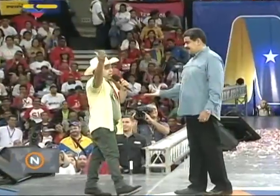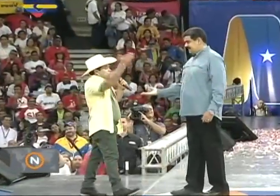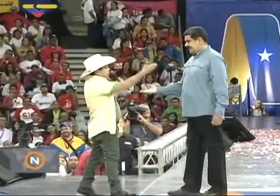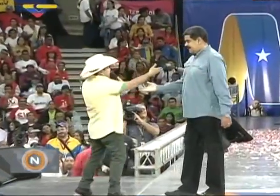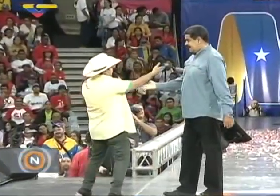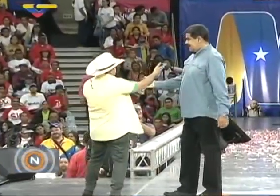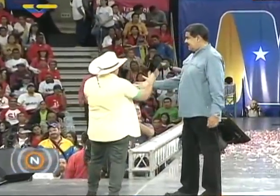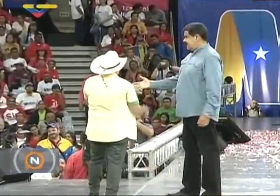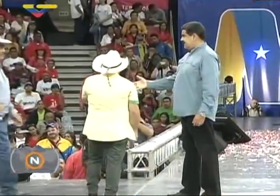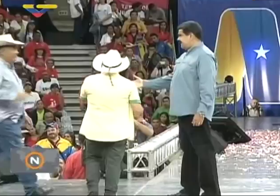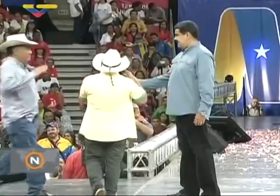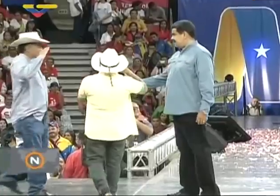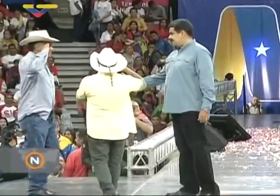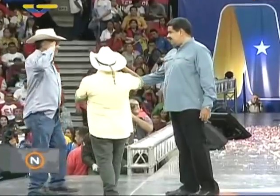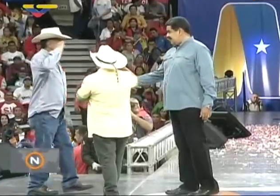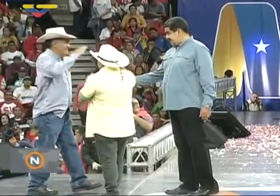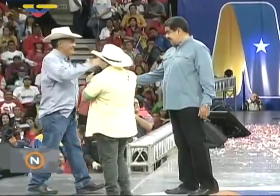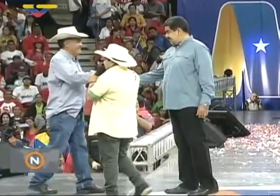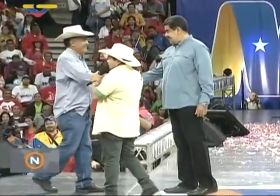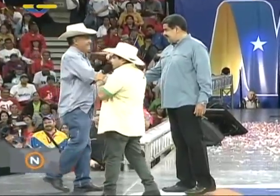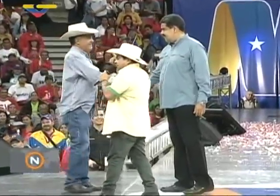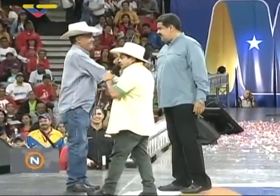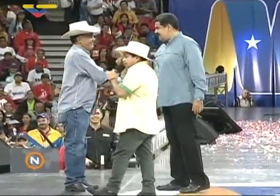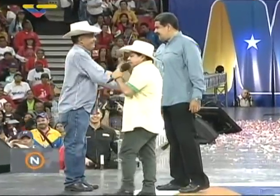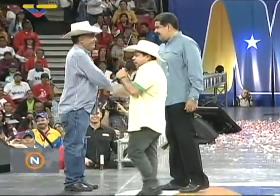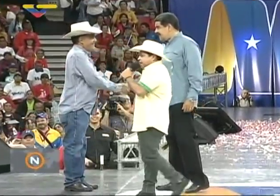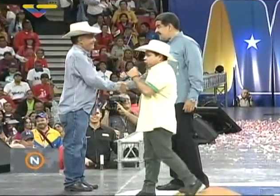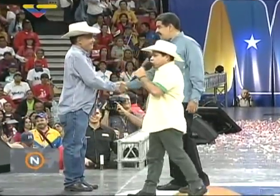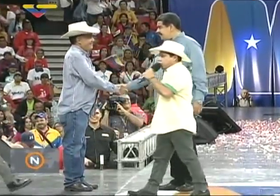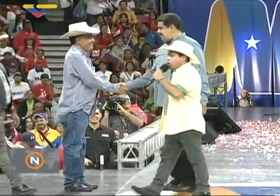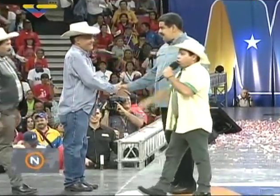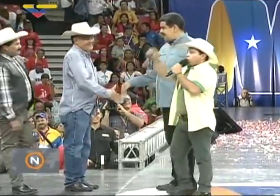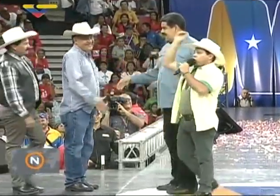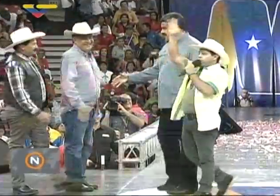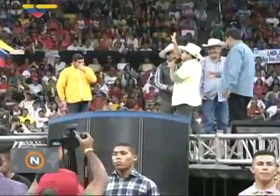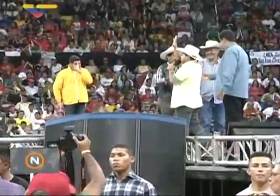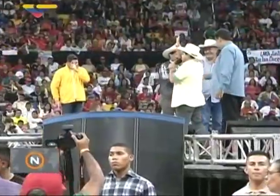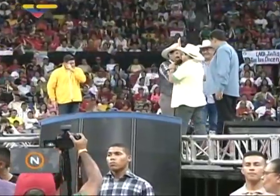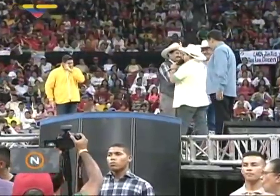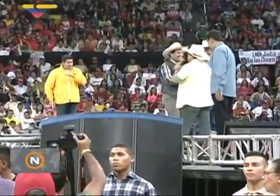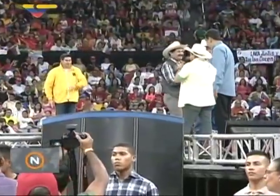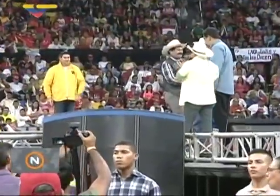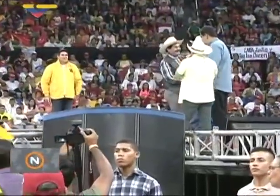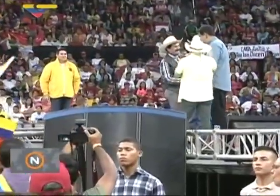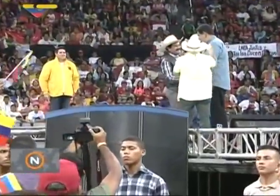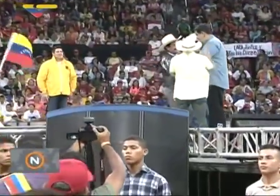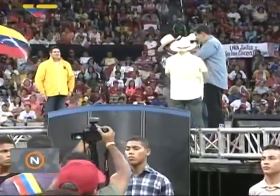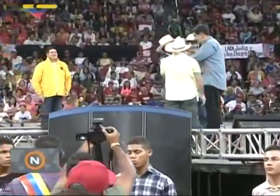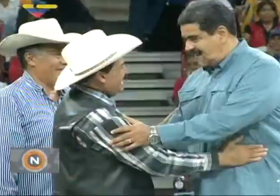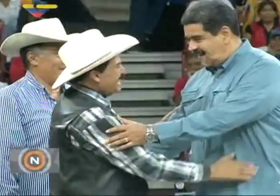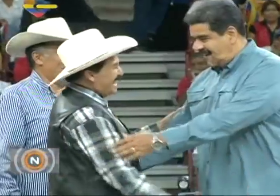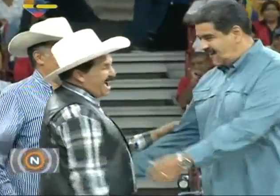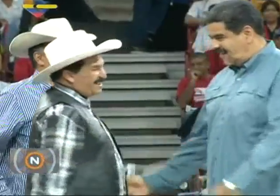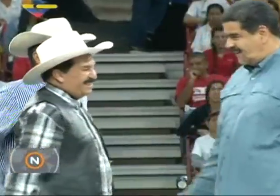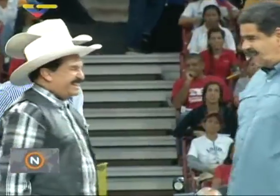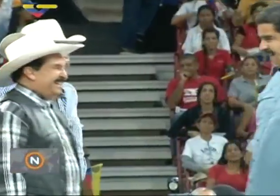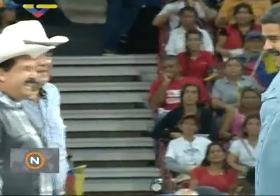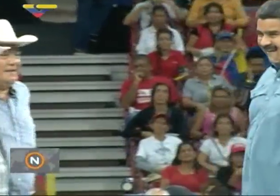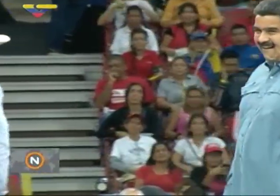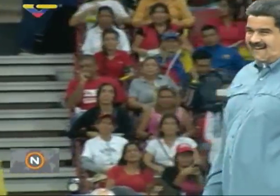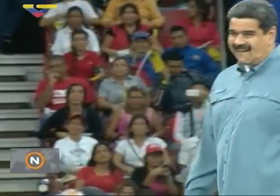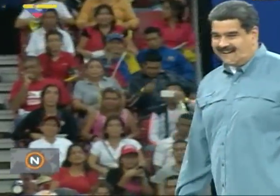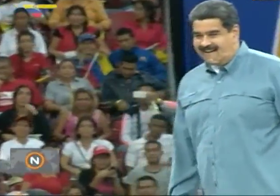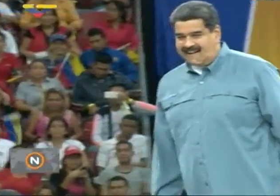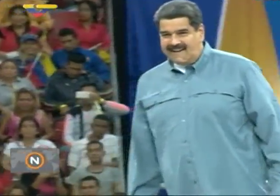coplas al viento por Venezuela y Maduro, tenemos que recordar que el presente es el futuro. Con 10 millones fue el Bush el presidente Maduro.